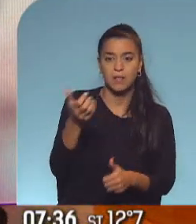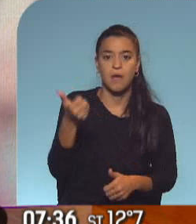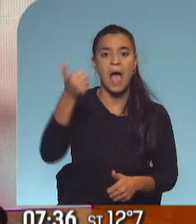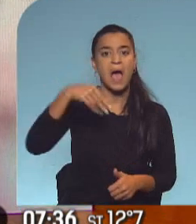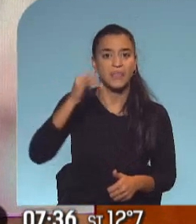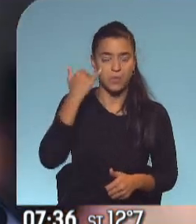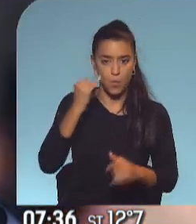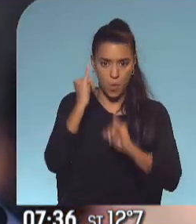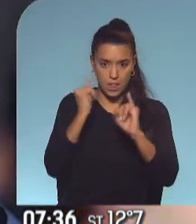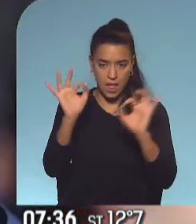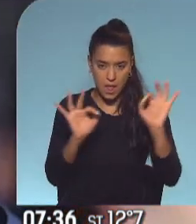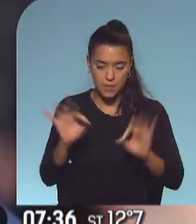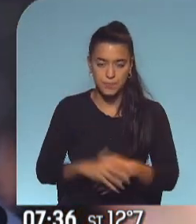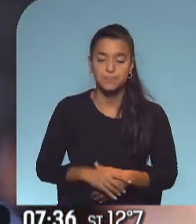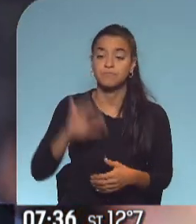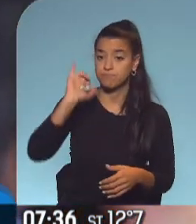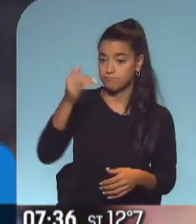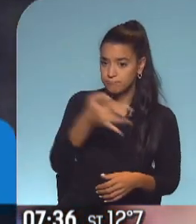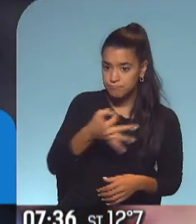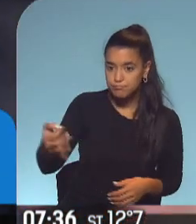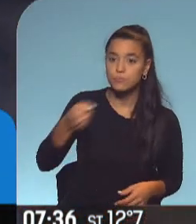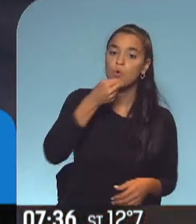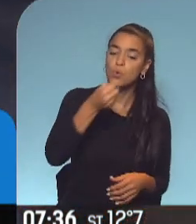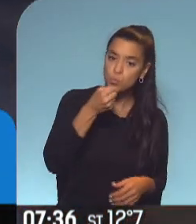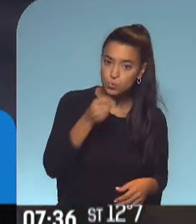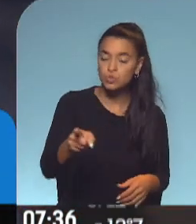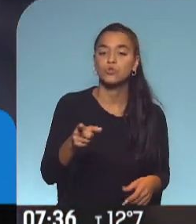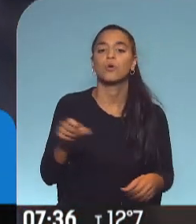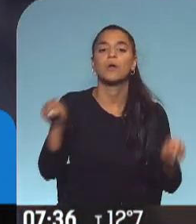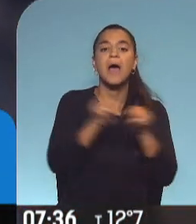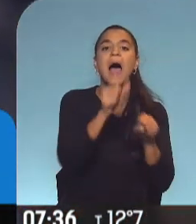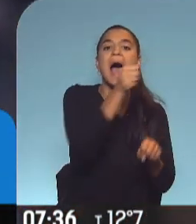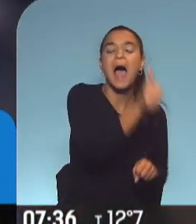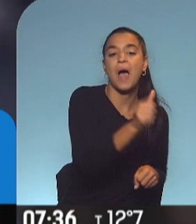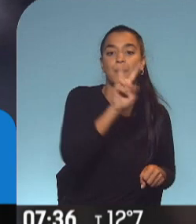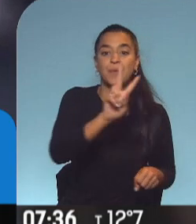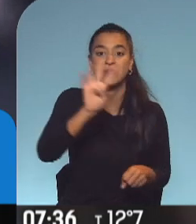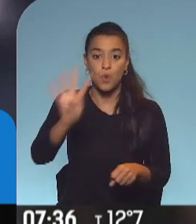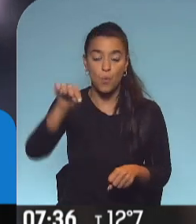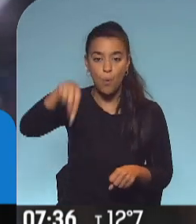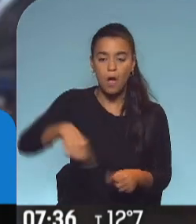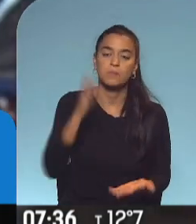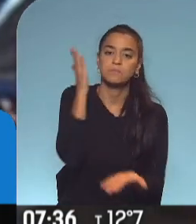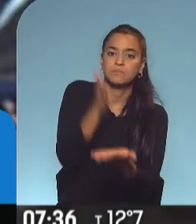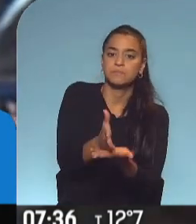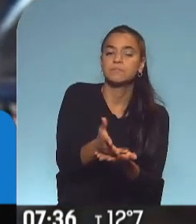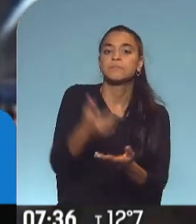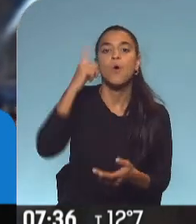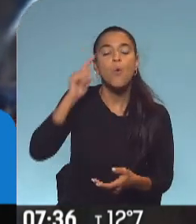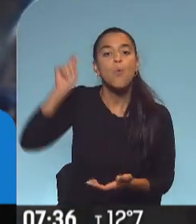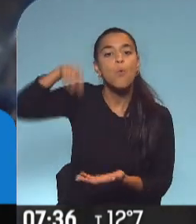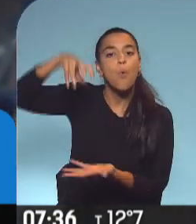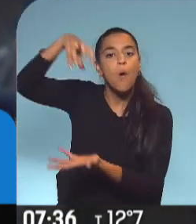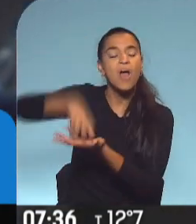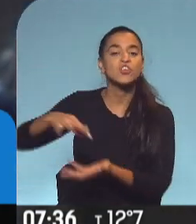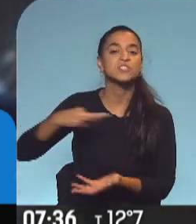detalles. Así es, Alejandro, el conductor de la señal de cable A24 recibió una medida cautelar del juzgado